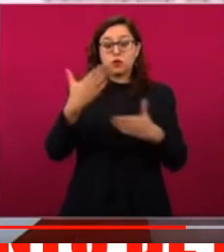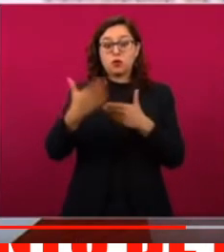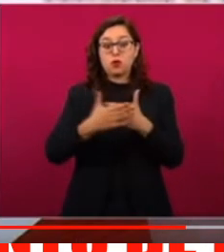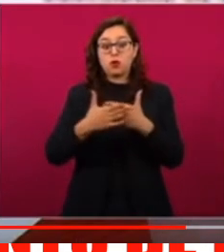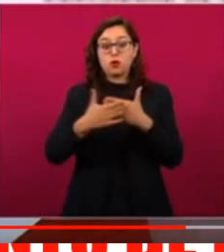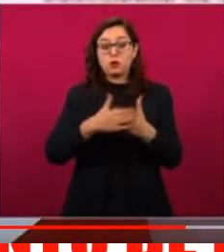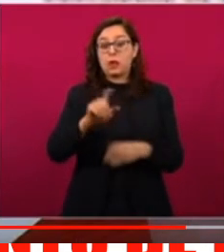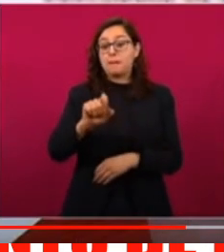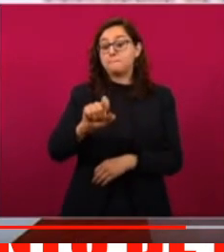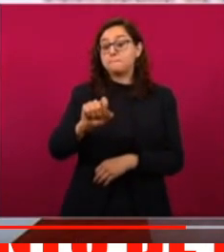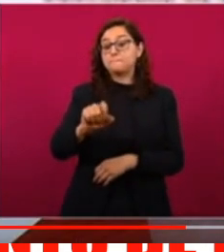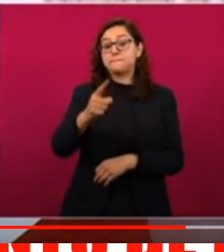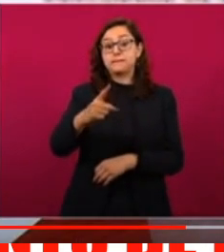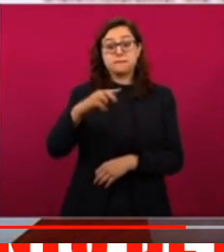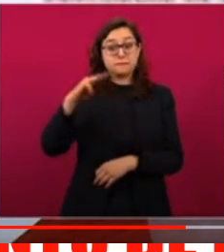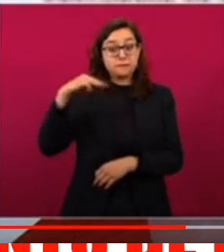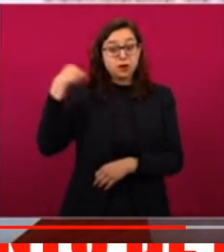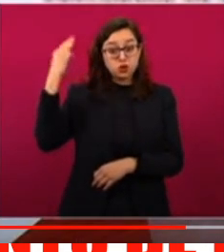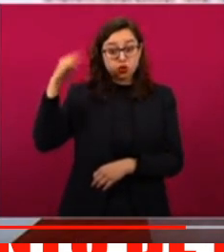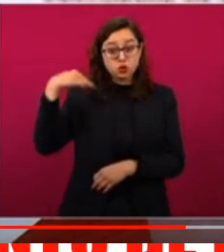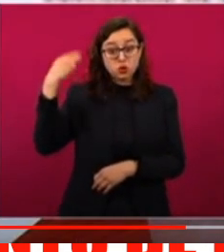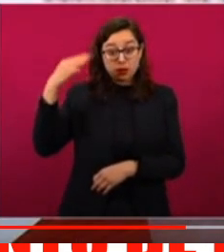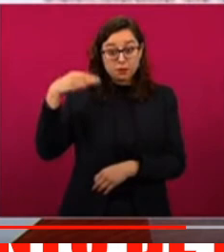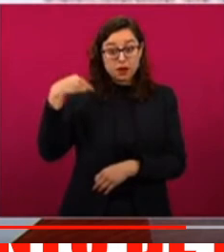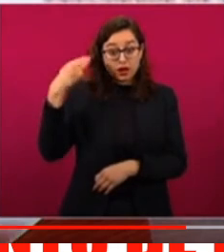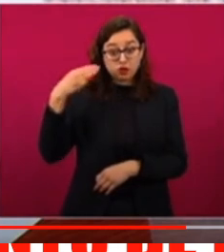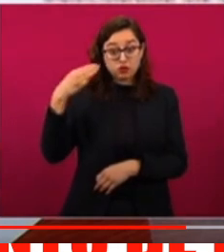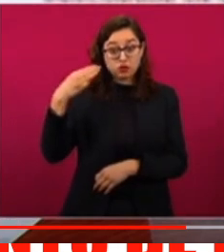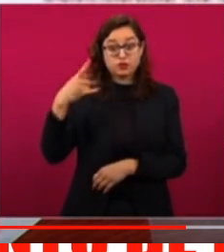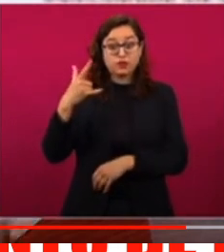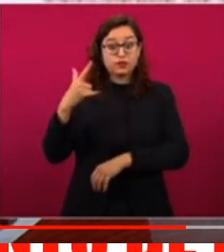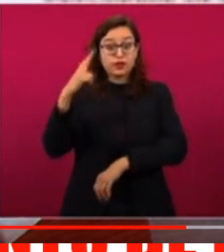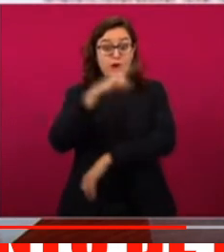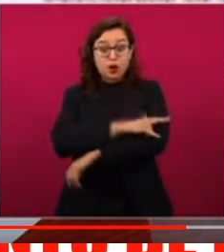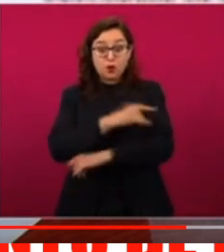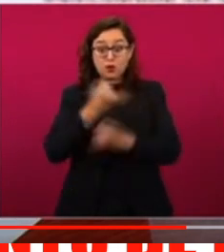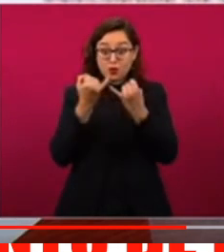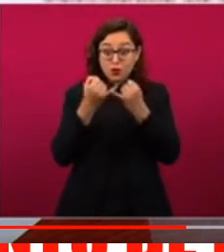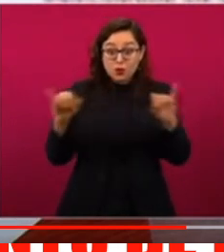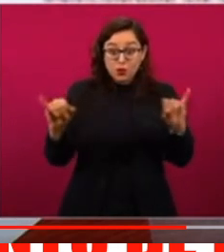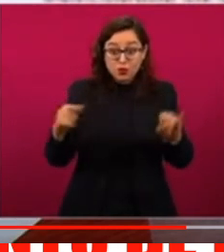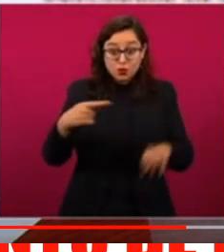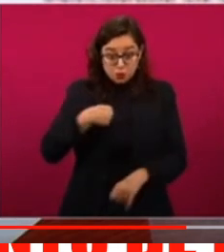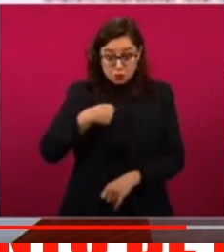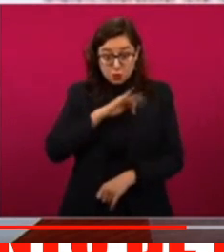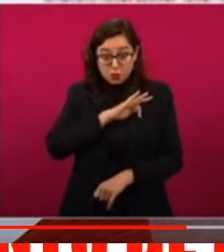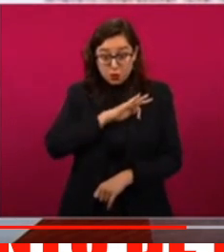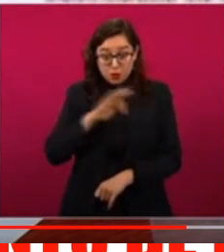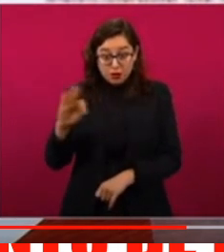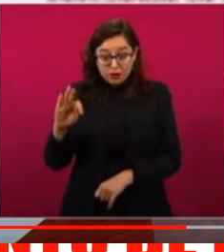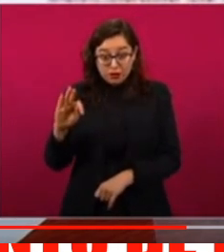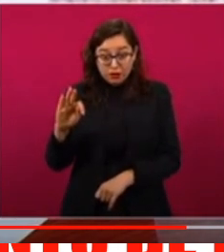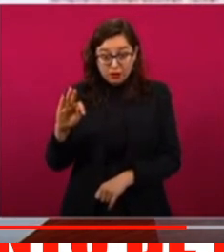marzo. Exacto. Sí, también porque se va a inaugurar el aeropuerto.